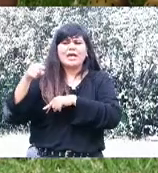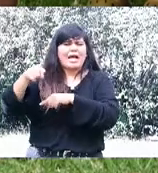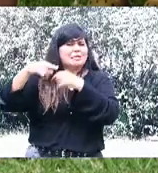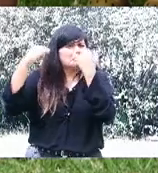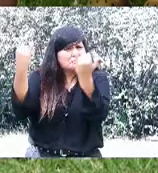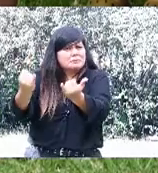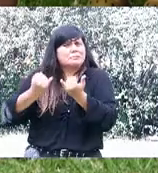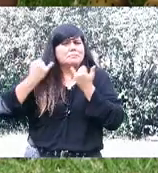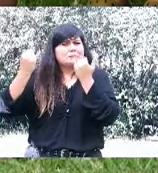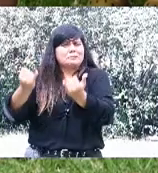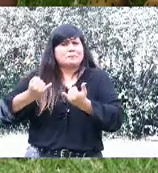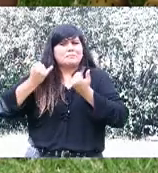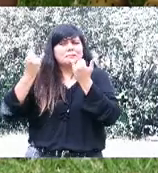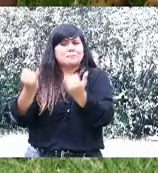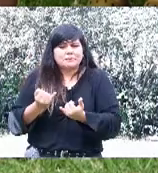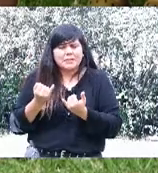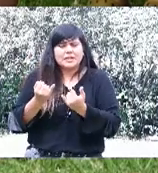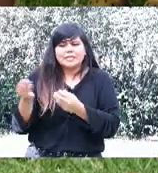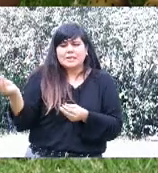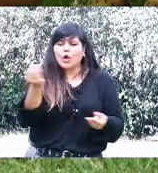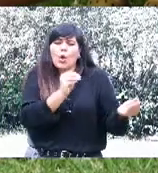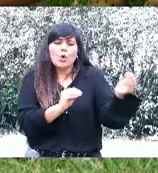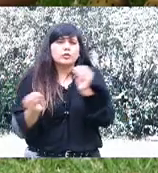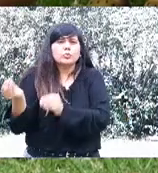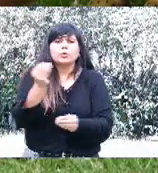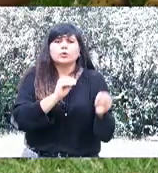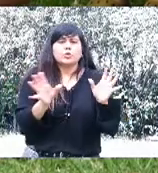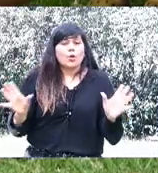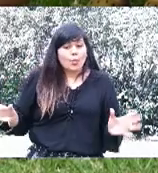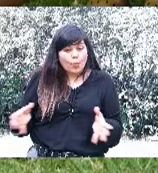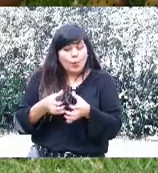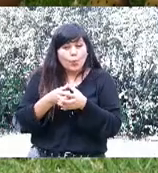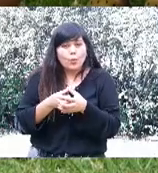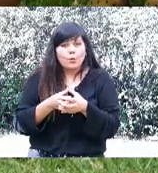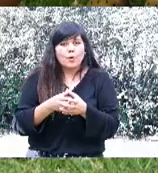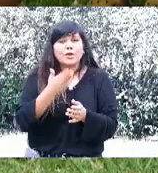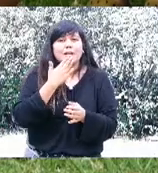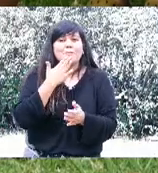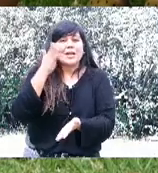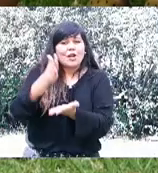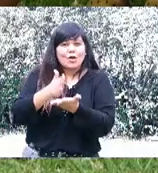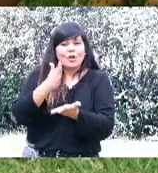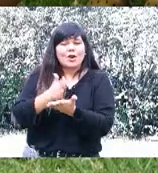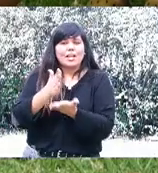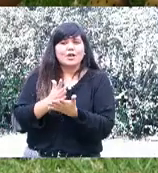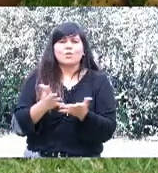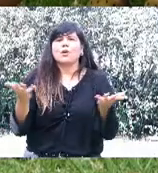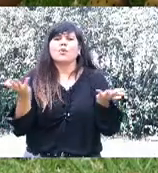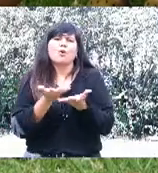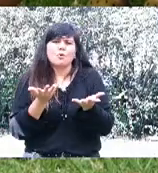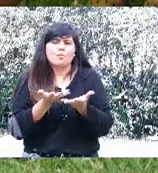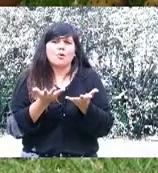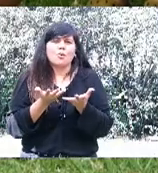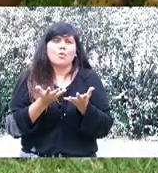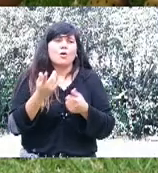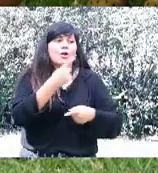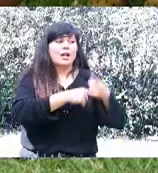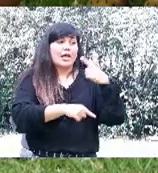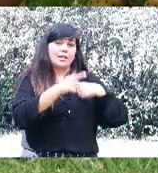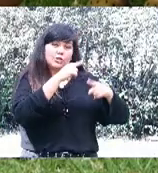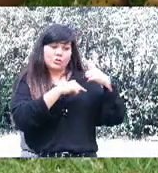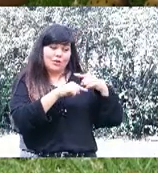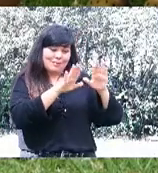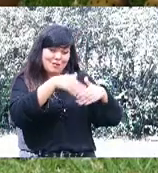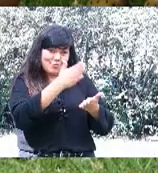inundada de esta construcción colectiva la que y por y me meto en los colegios no también es como eh la historia